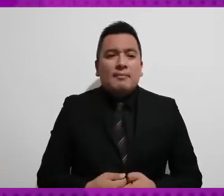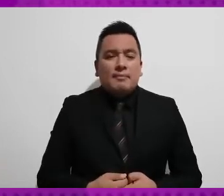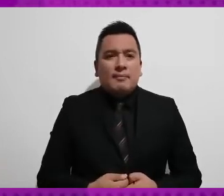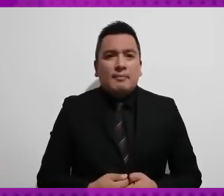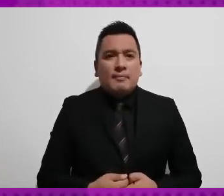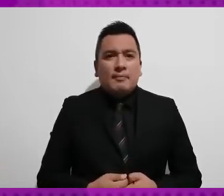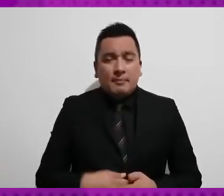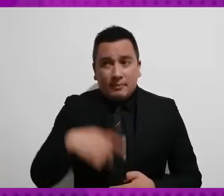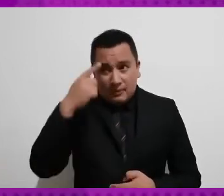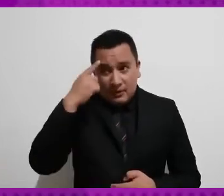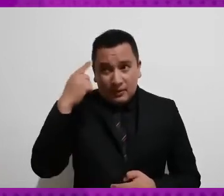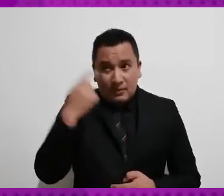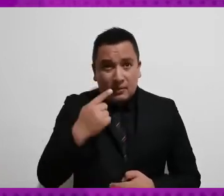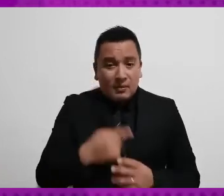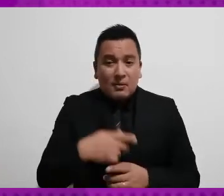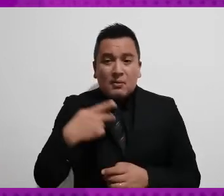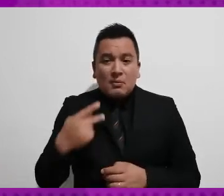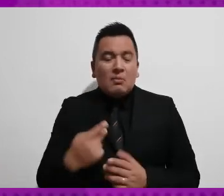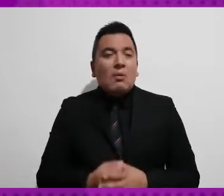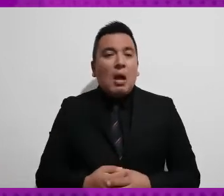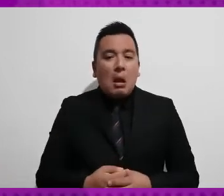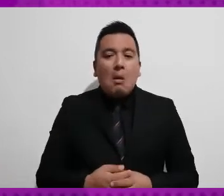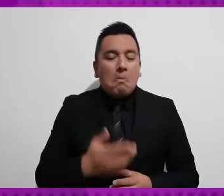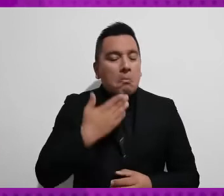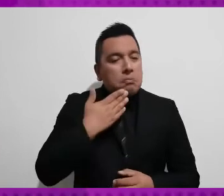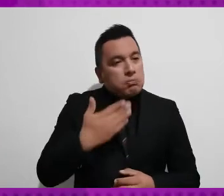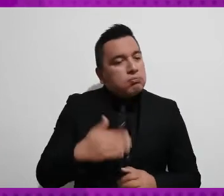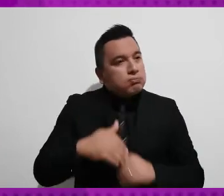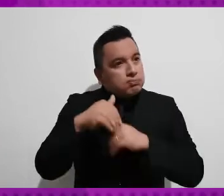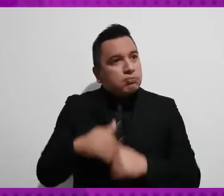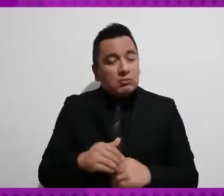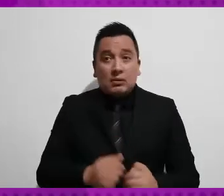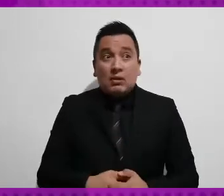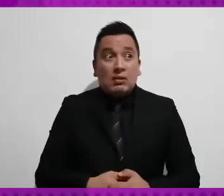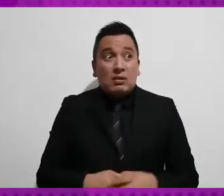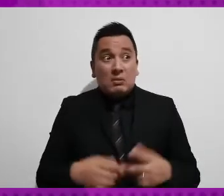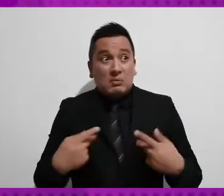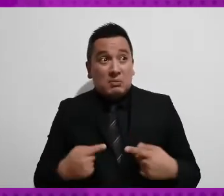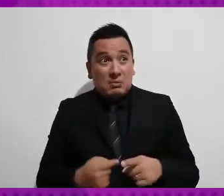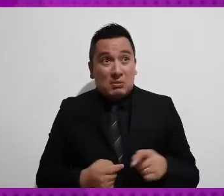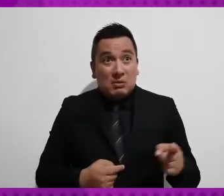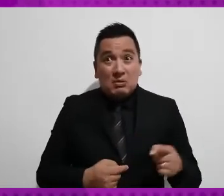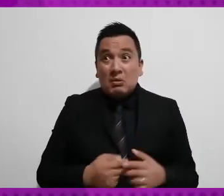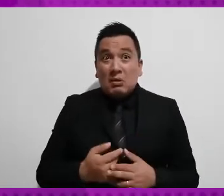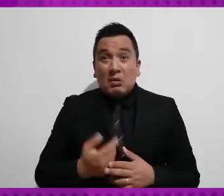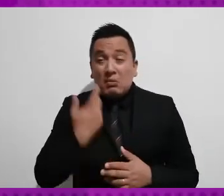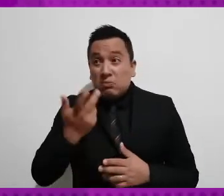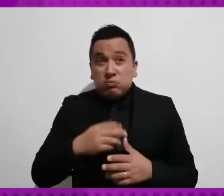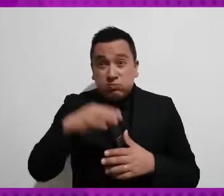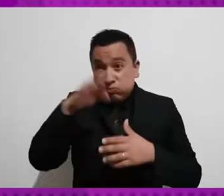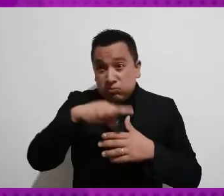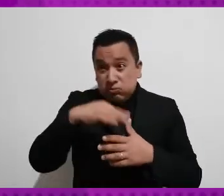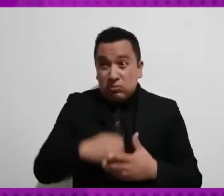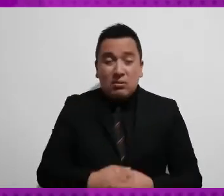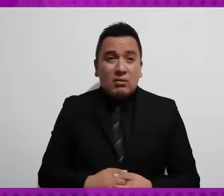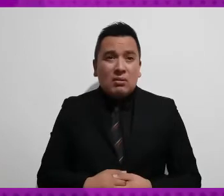normalizarlos para efectos de garantizar su aplicación, y que ninguna persona en su momento, cuando se acerque a las casillas electorales